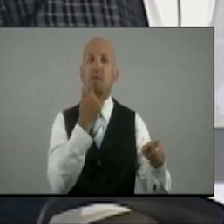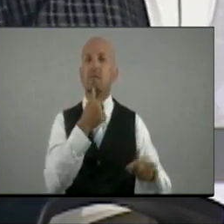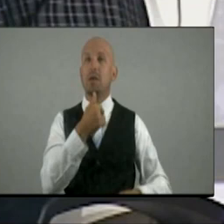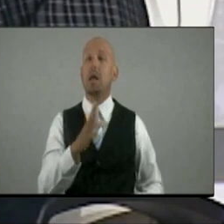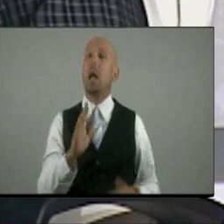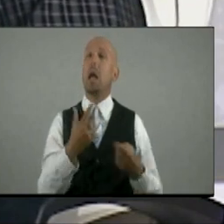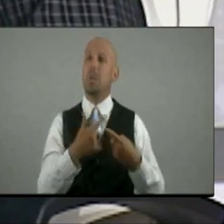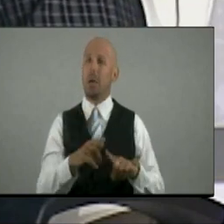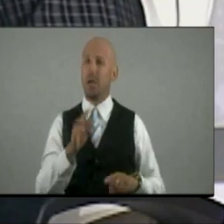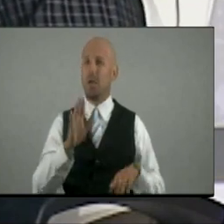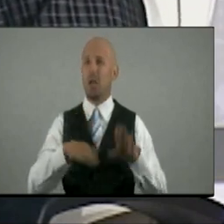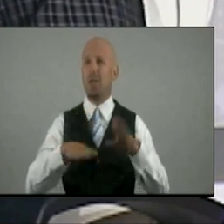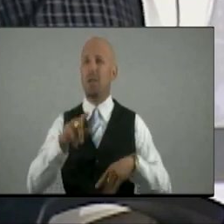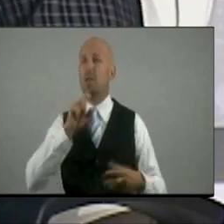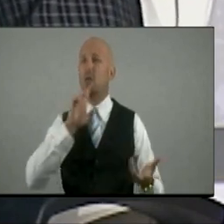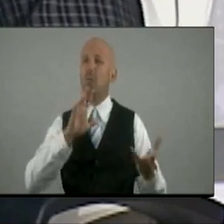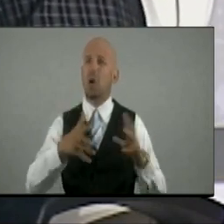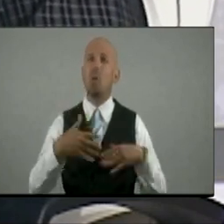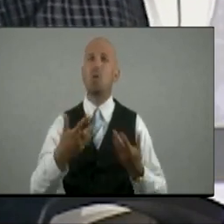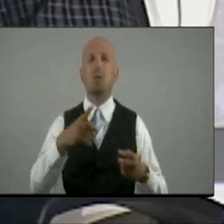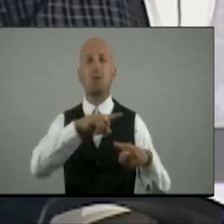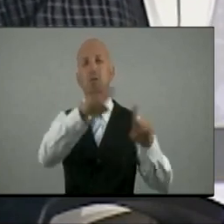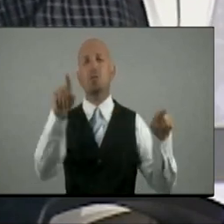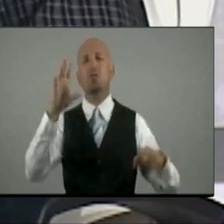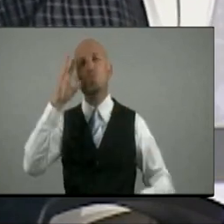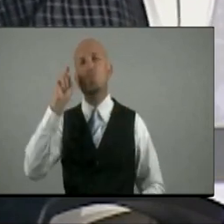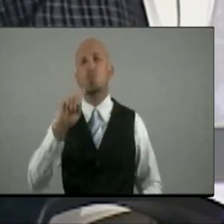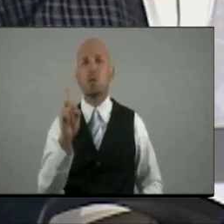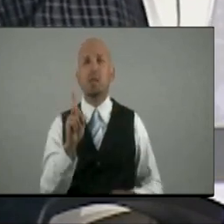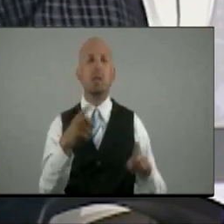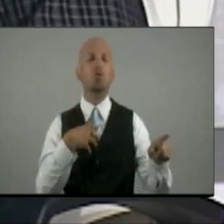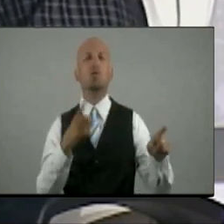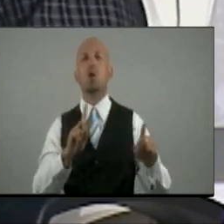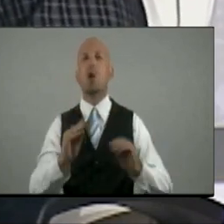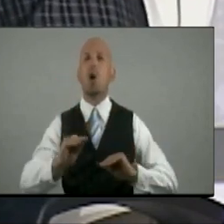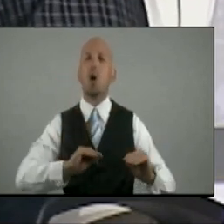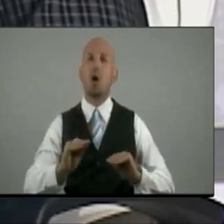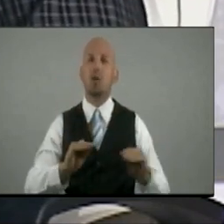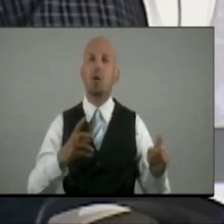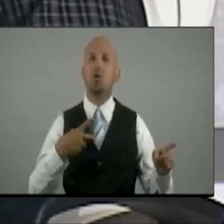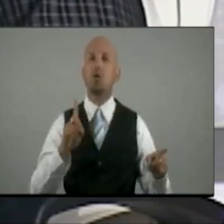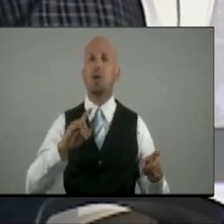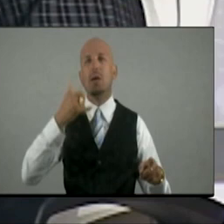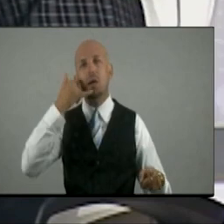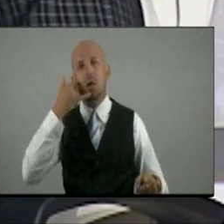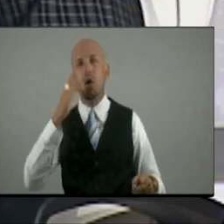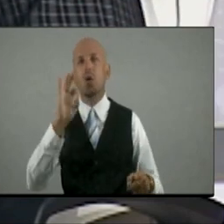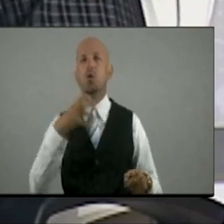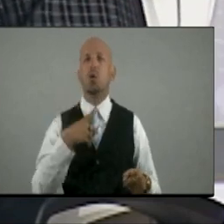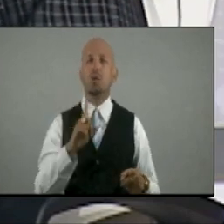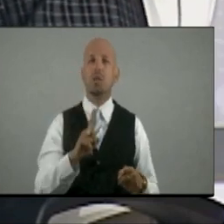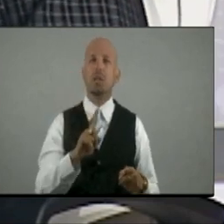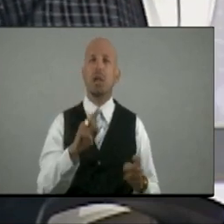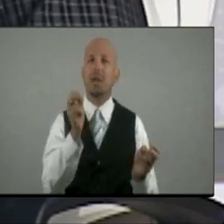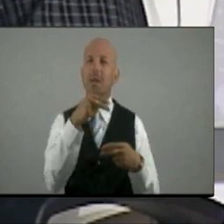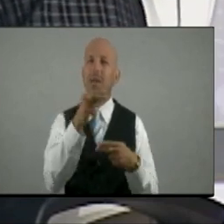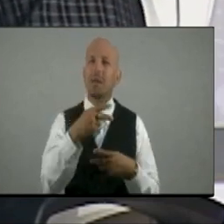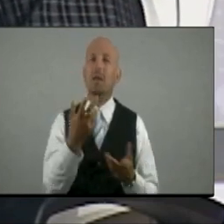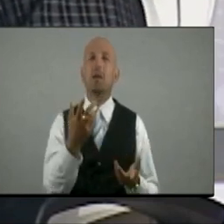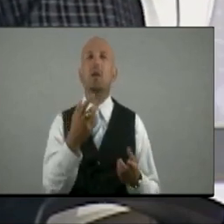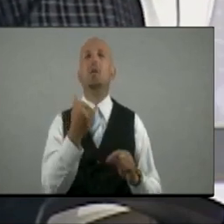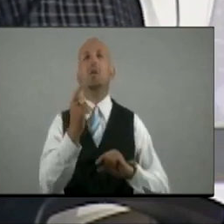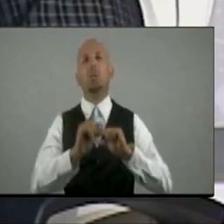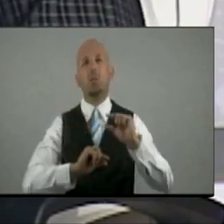proceso complicado pero con todas las acciones que el organismo ha venido desarrollando nosotros vamos a estar en condiciones en el plazo